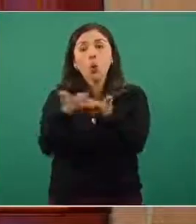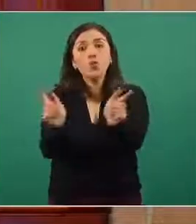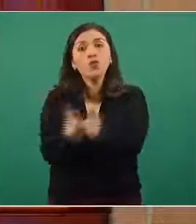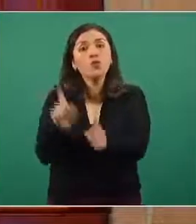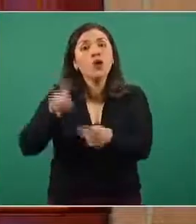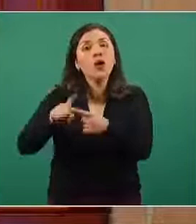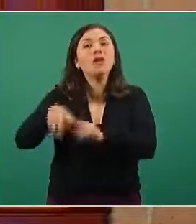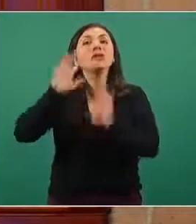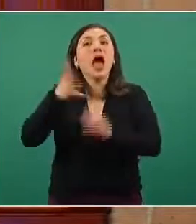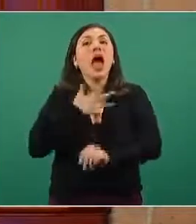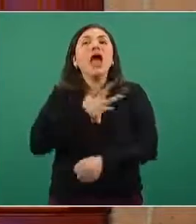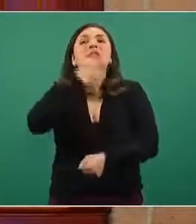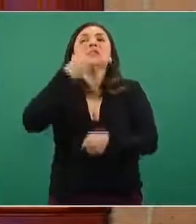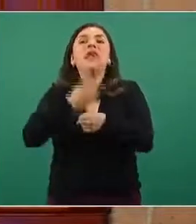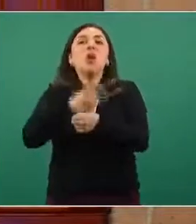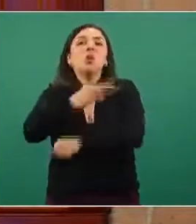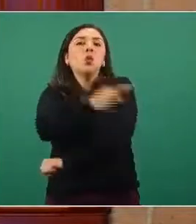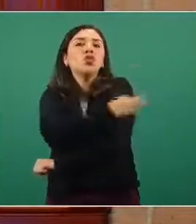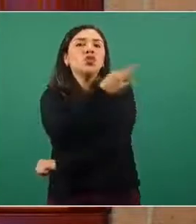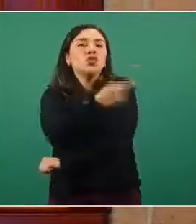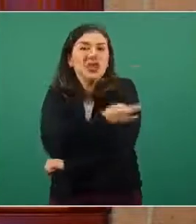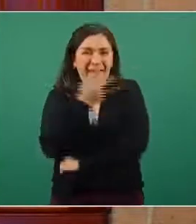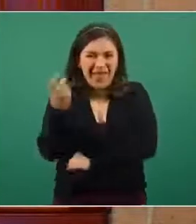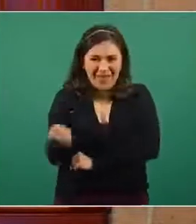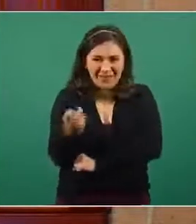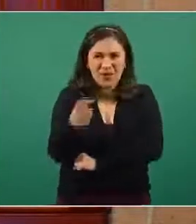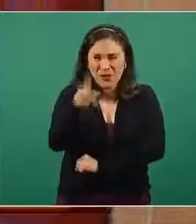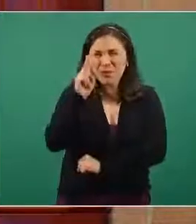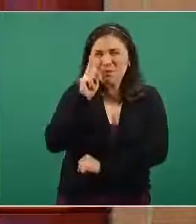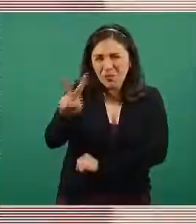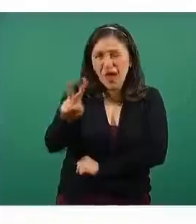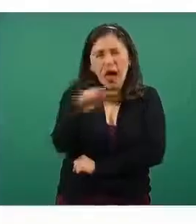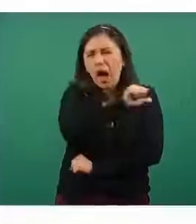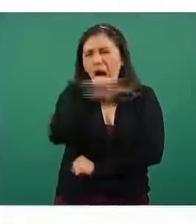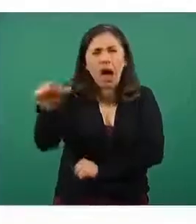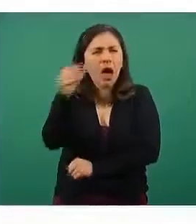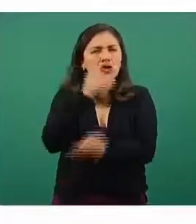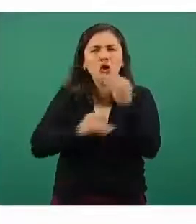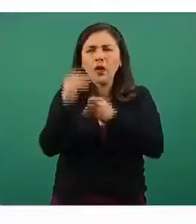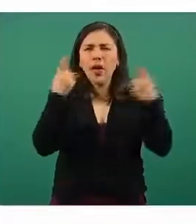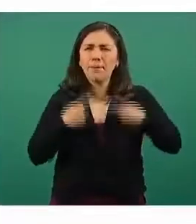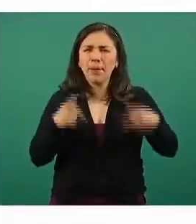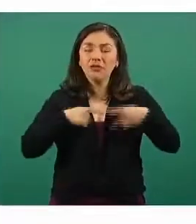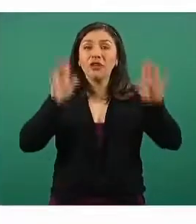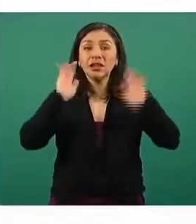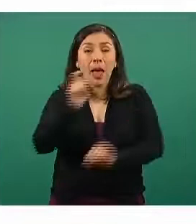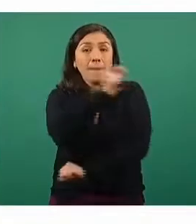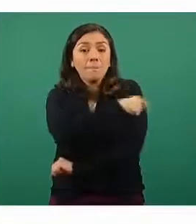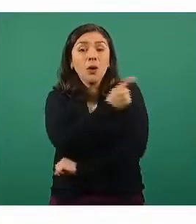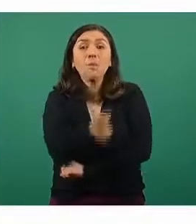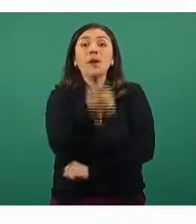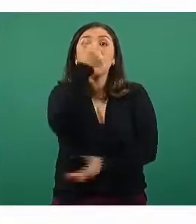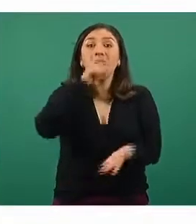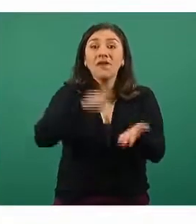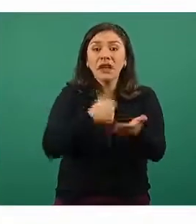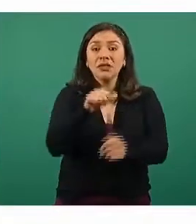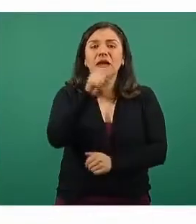están recibiendo la segunda. Podemos ver que de todas las personas que hasta el momento han recibido una primera dosis,